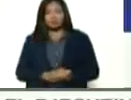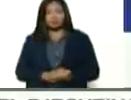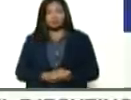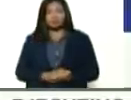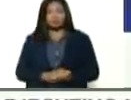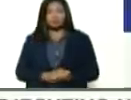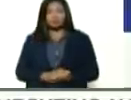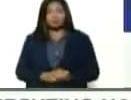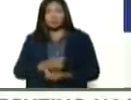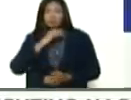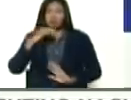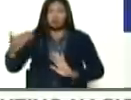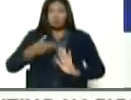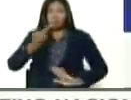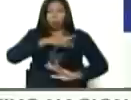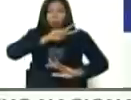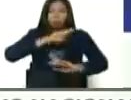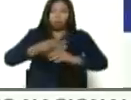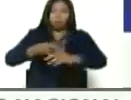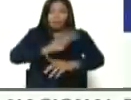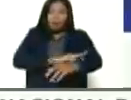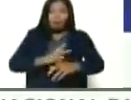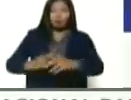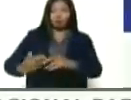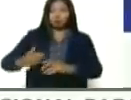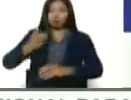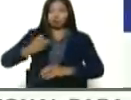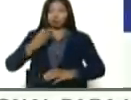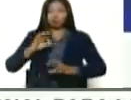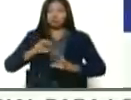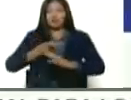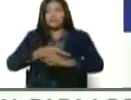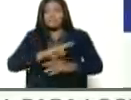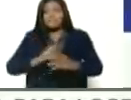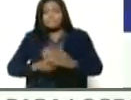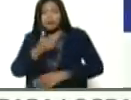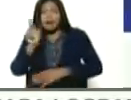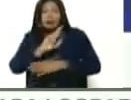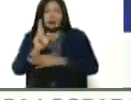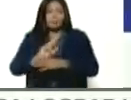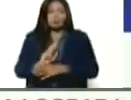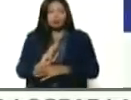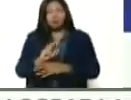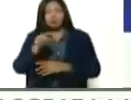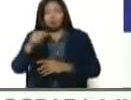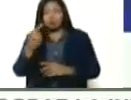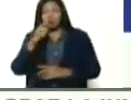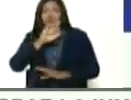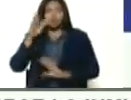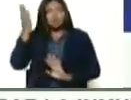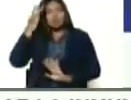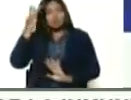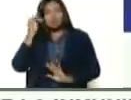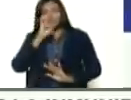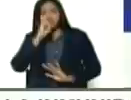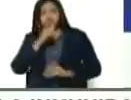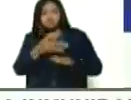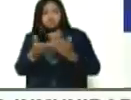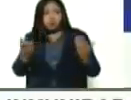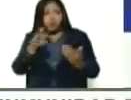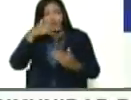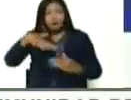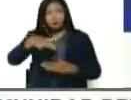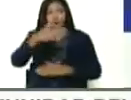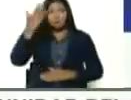ataca con más fuerza el cuerpo agrava el cuerpo más rápido ya todo eso lo sabemos hemos informado muy bien a nuestro